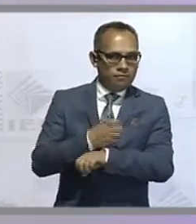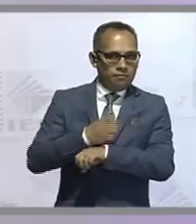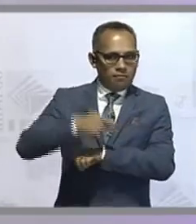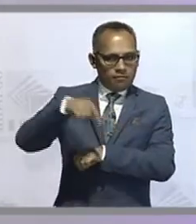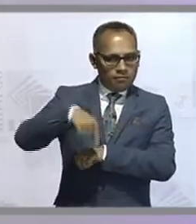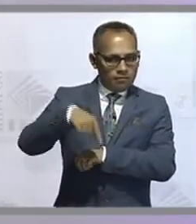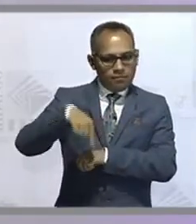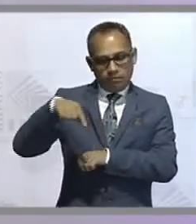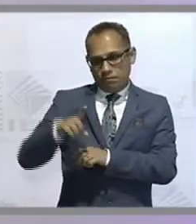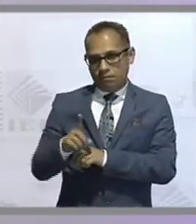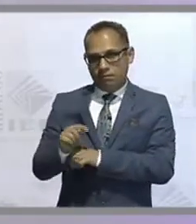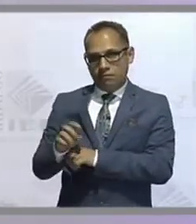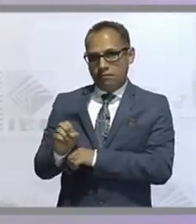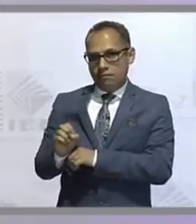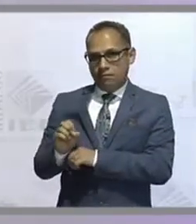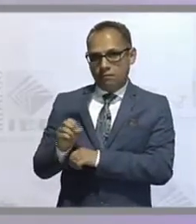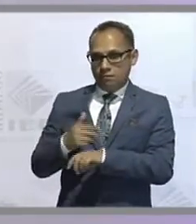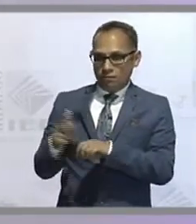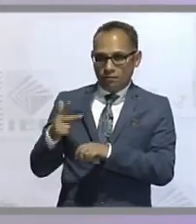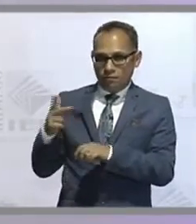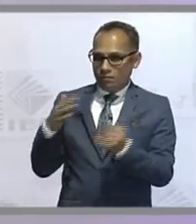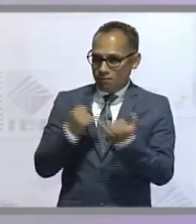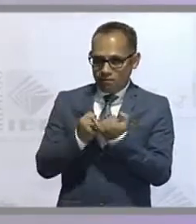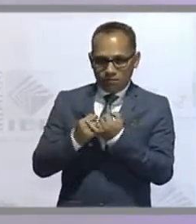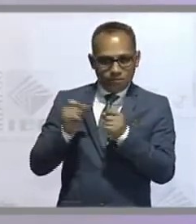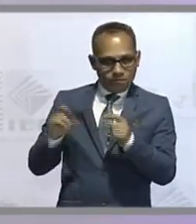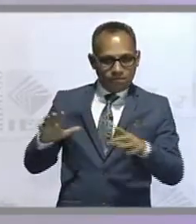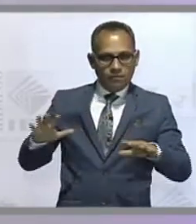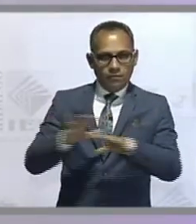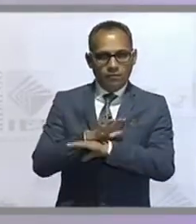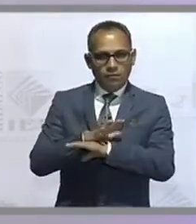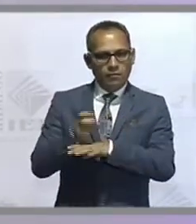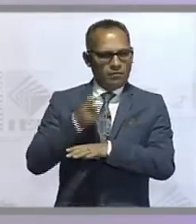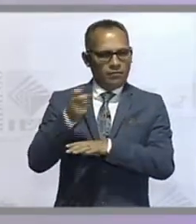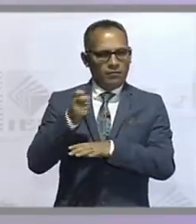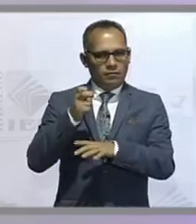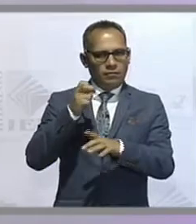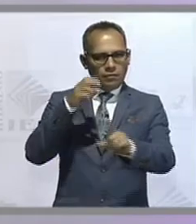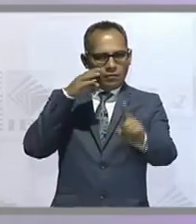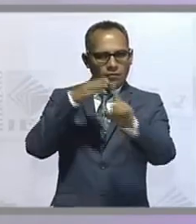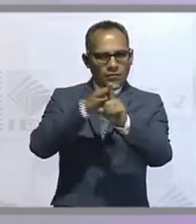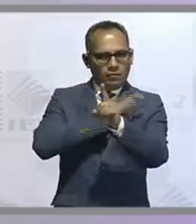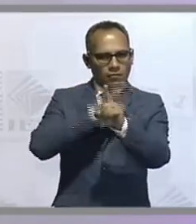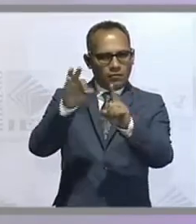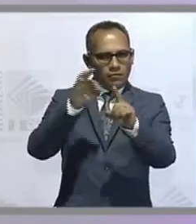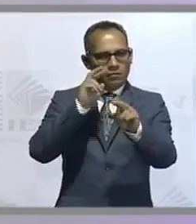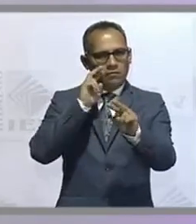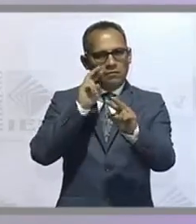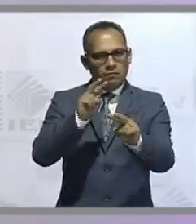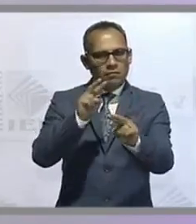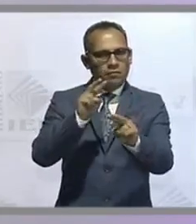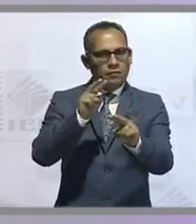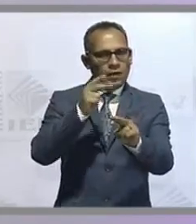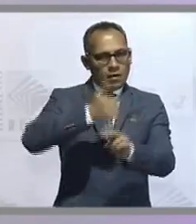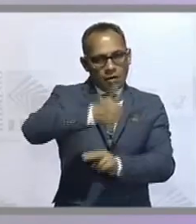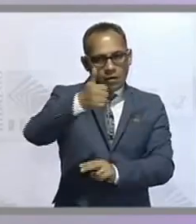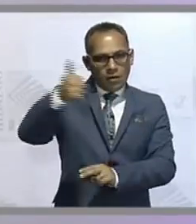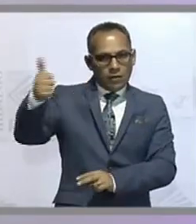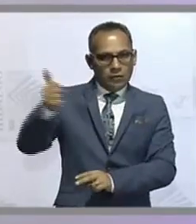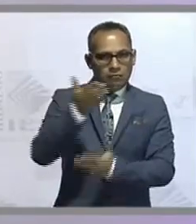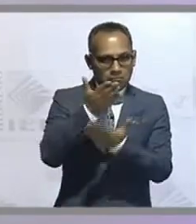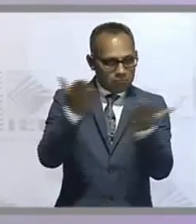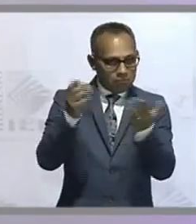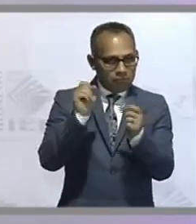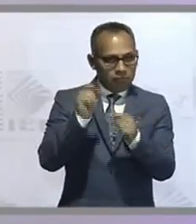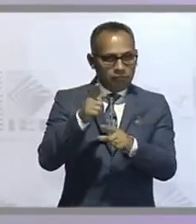que mirar de frente y poder mirar a cada uno de ustedes cada uno de los ciudadanos que conforman este distrito de